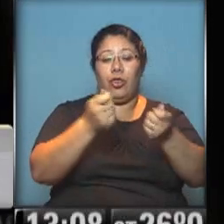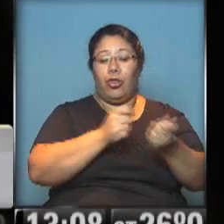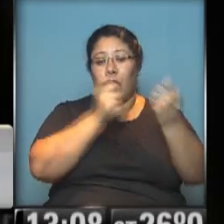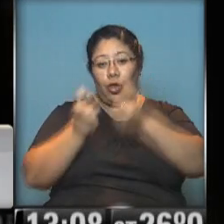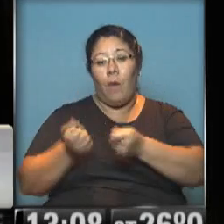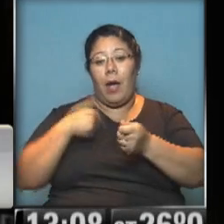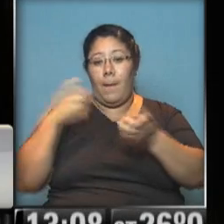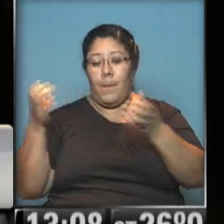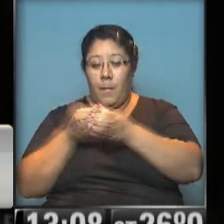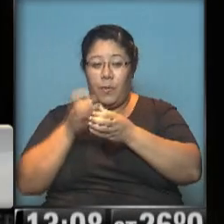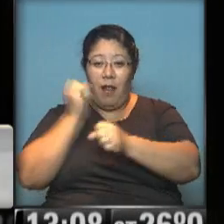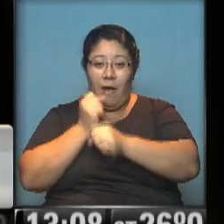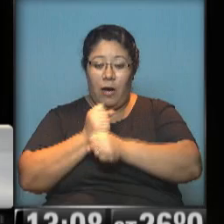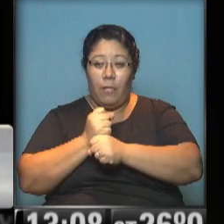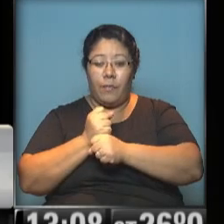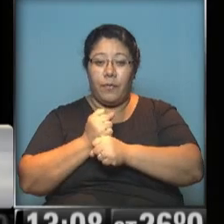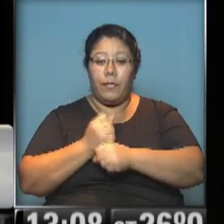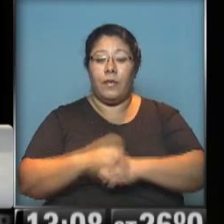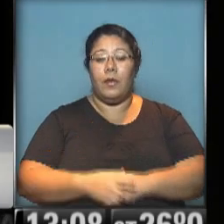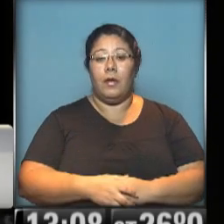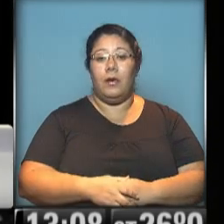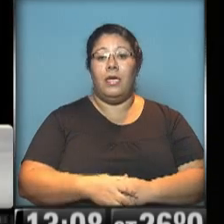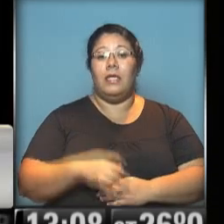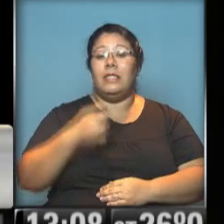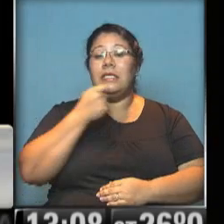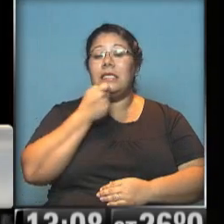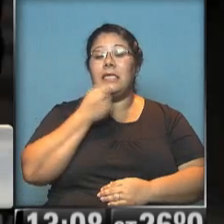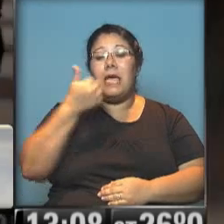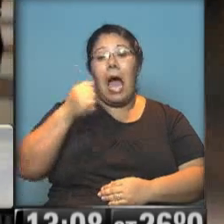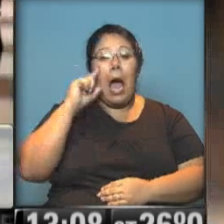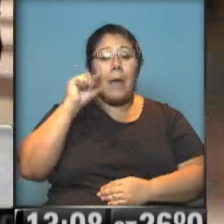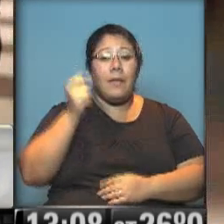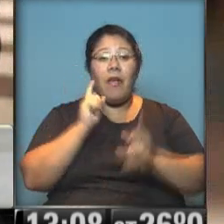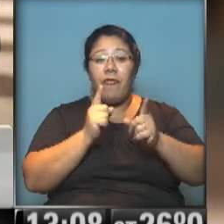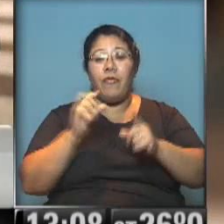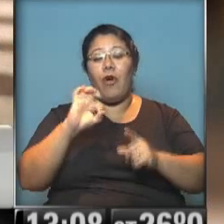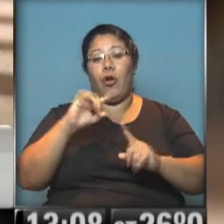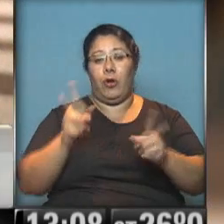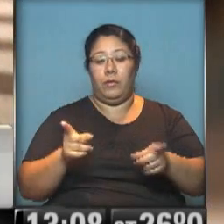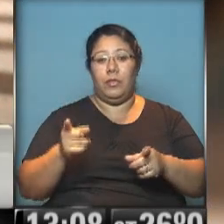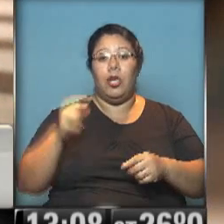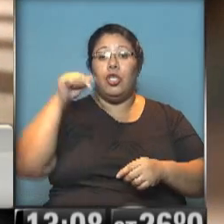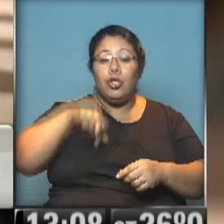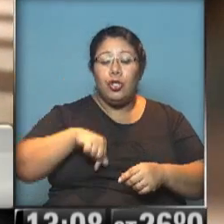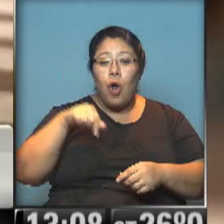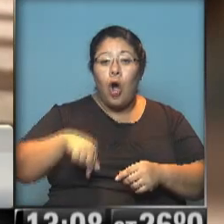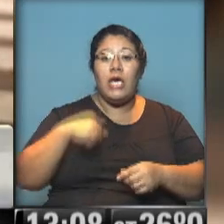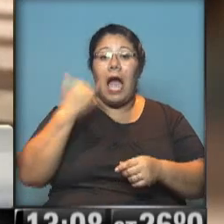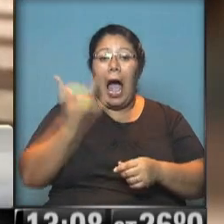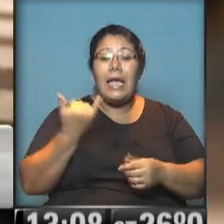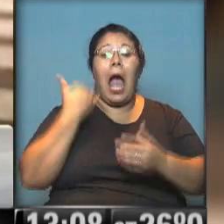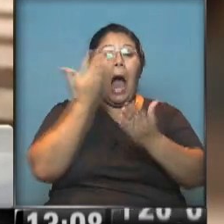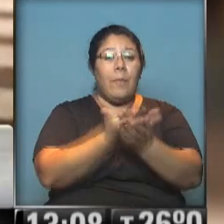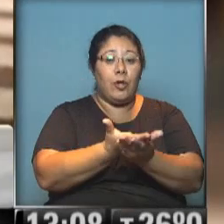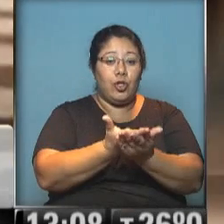cámara resolución vuelven a quedar la unidad esto es tengo apoyo hoy puedo decir el mundial y